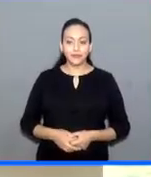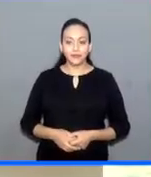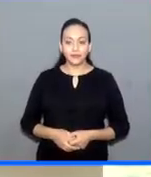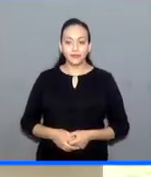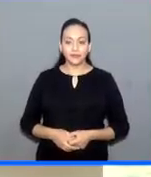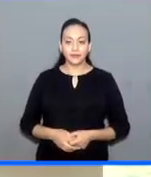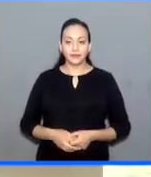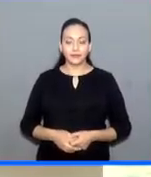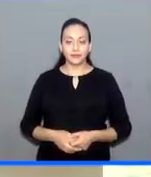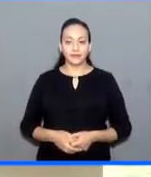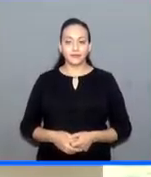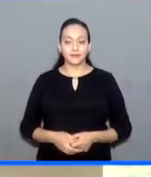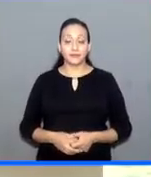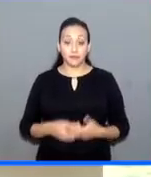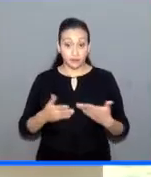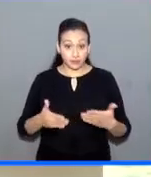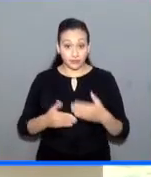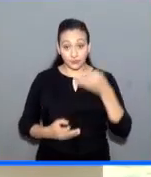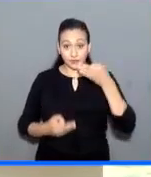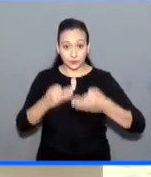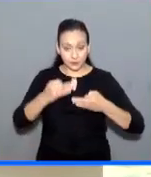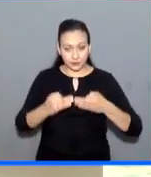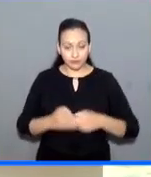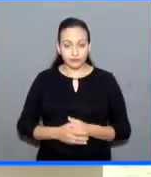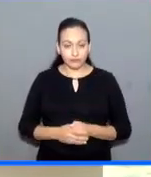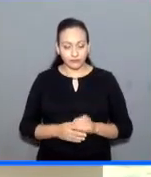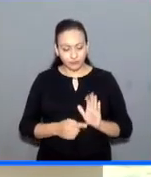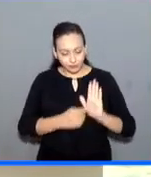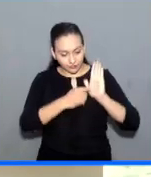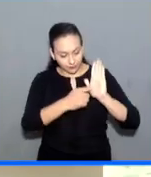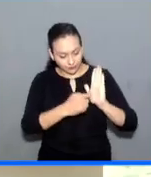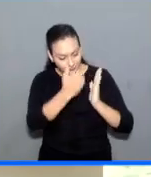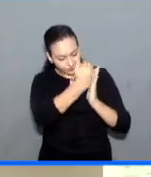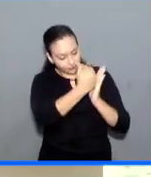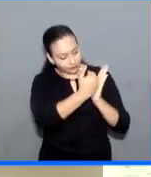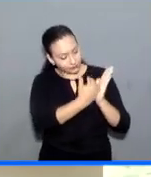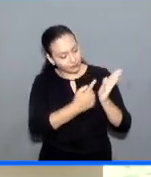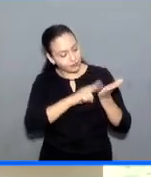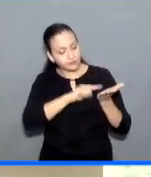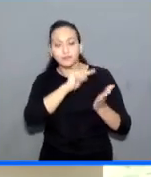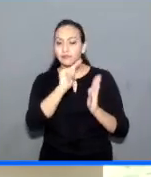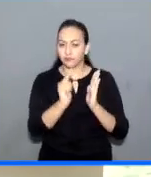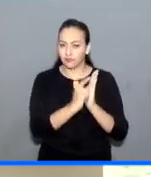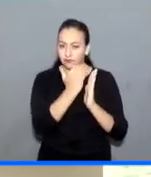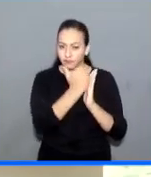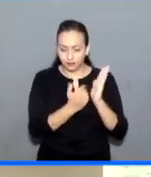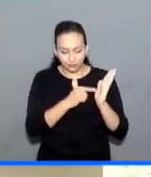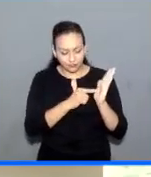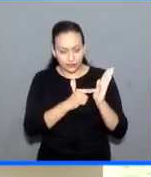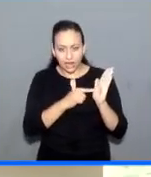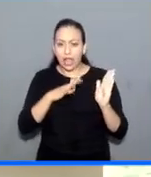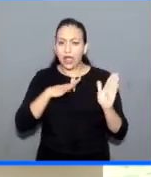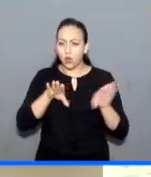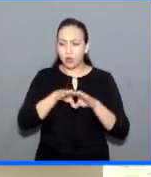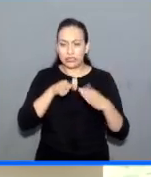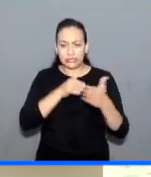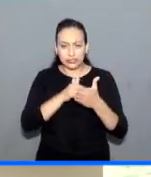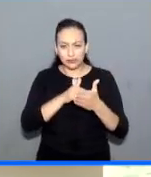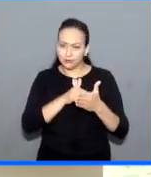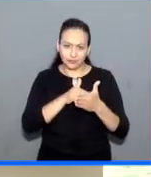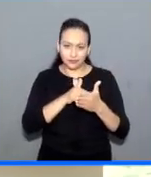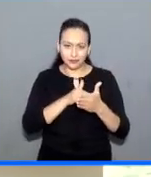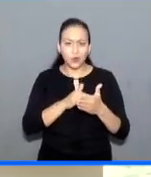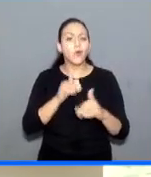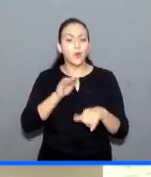Contrario a lo expuesto por el Tribunal Local, los supuestos previstos en la norma no son limitativos, pues tal restricción sería